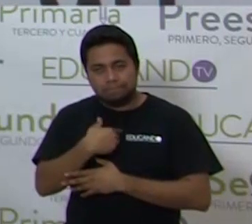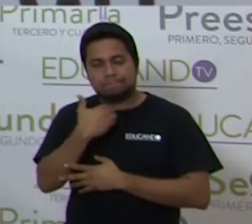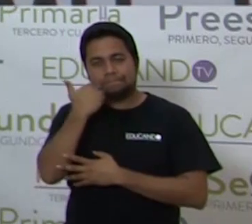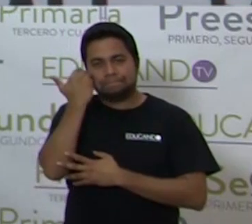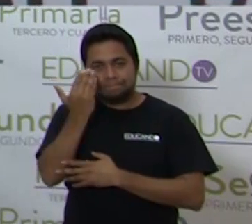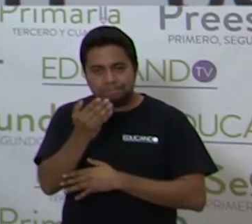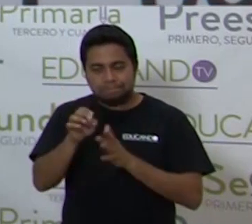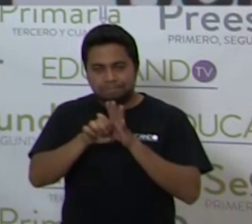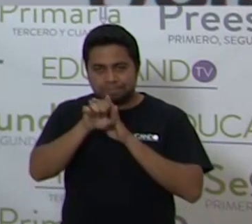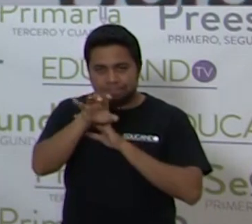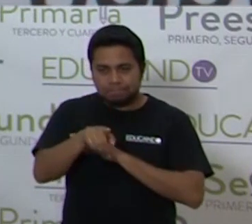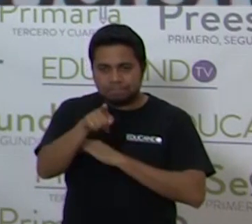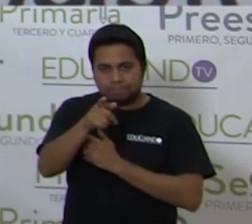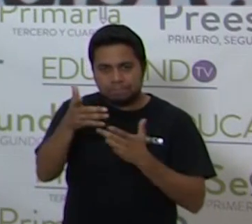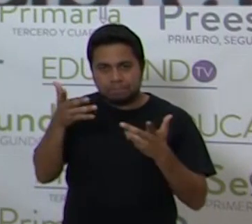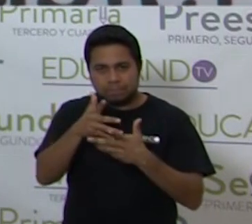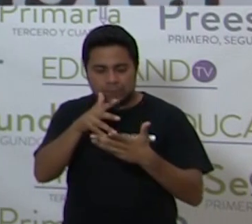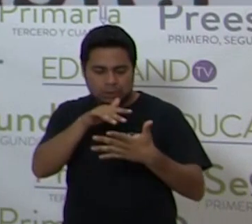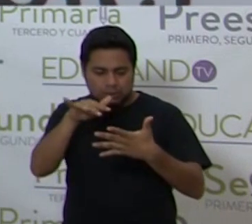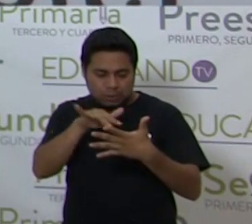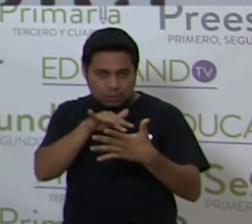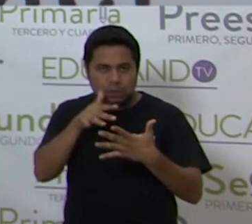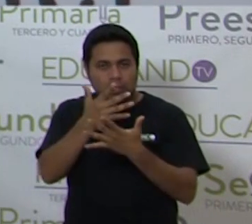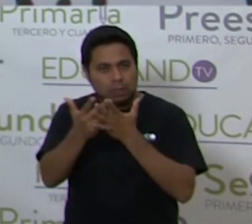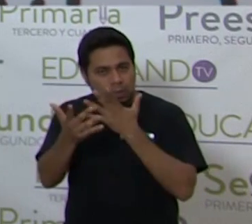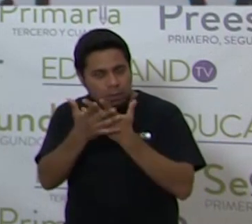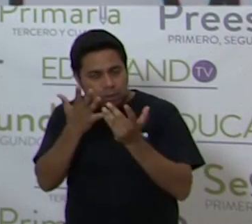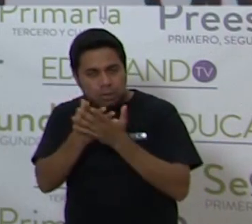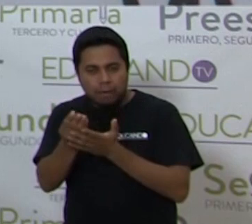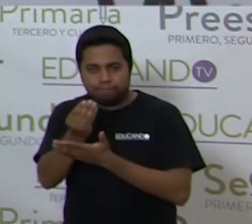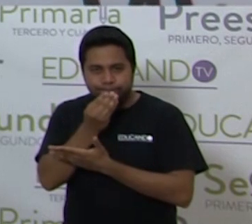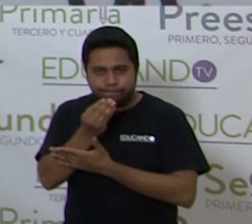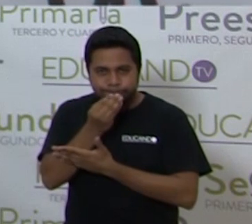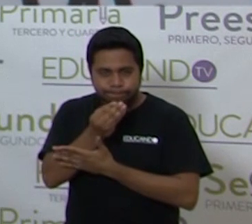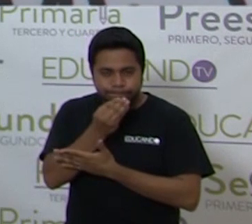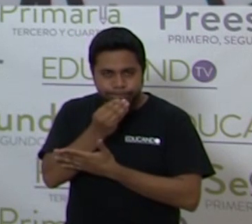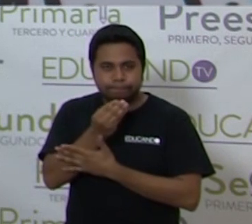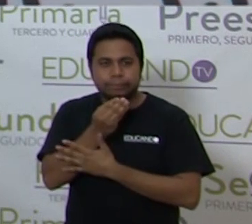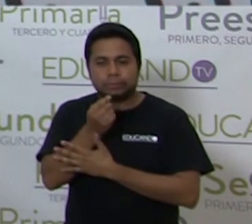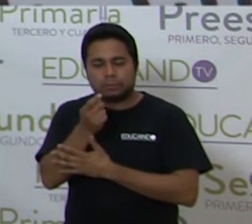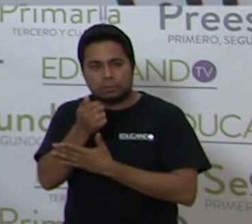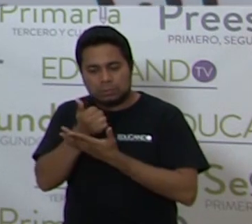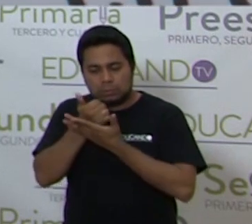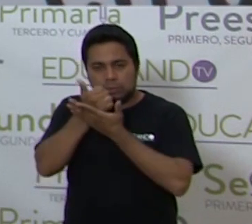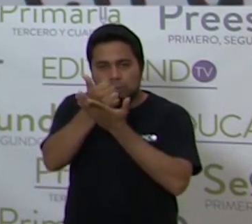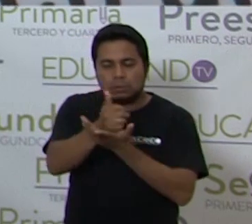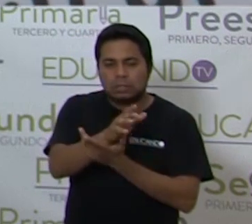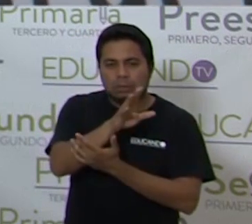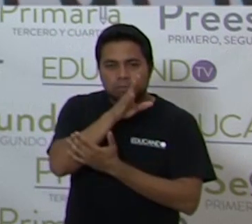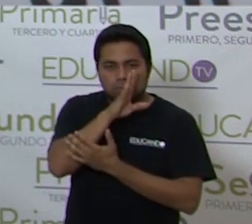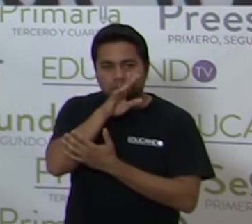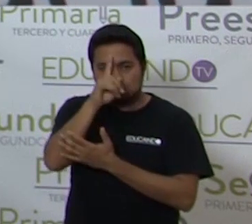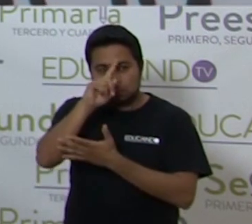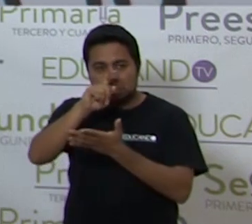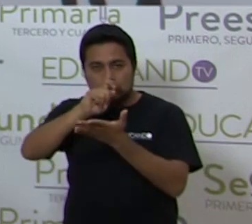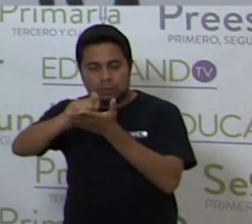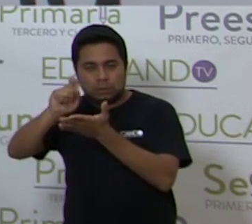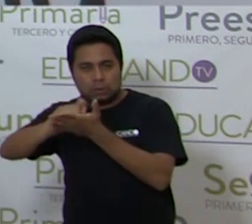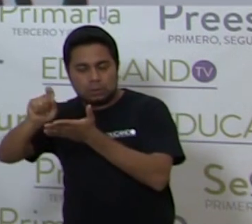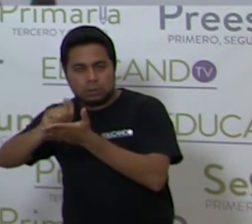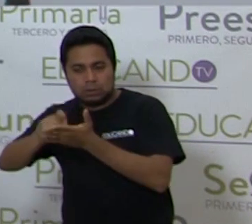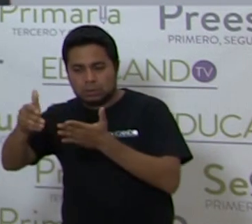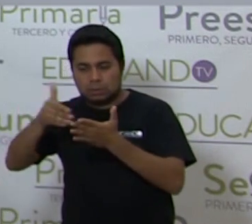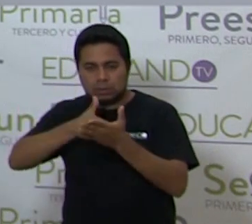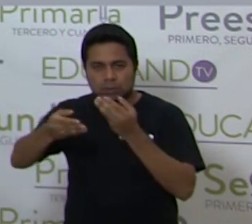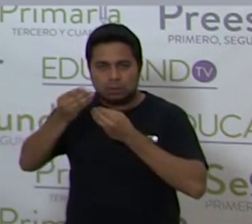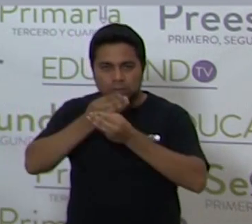que si tú realizas alguna receta de cocina, le puedes ayudar a mamá a poder escribir las recetas de cocina